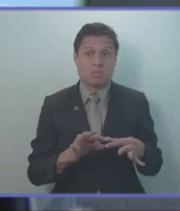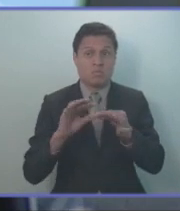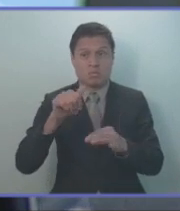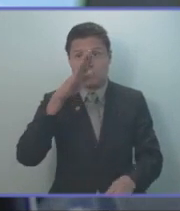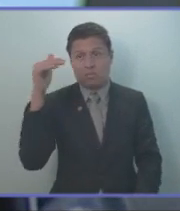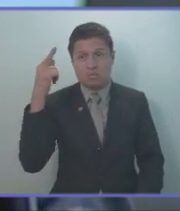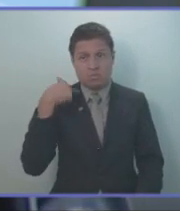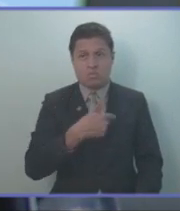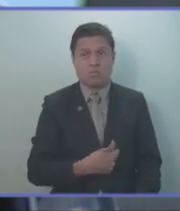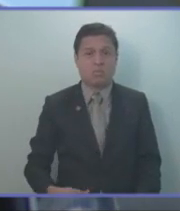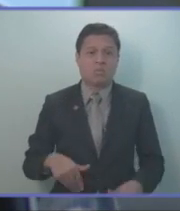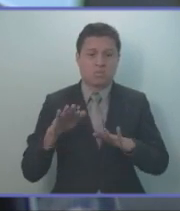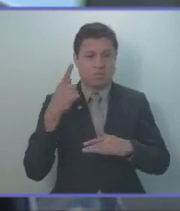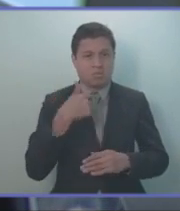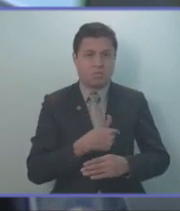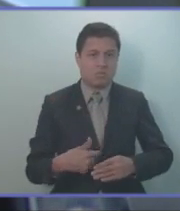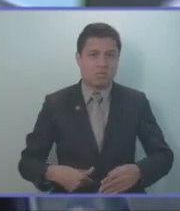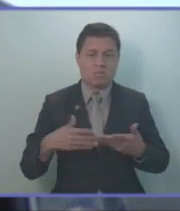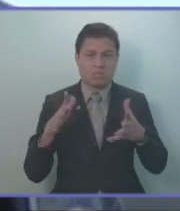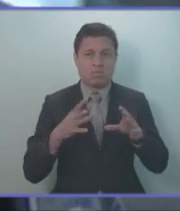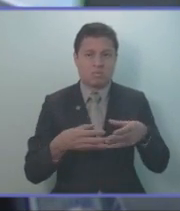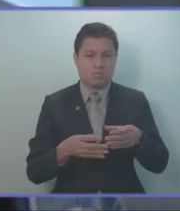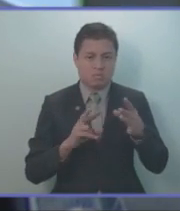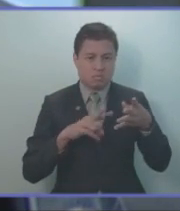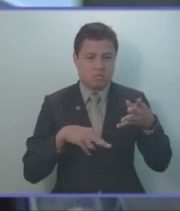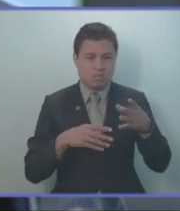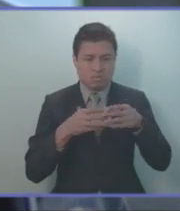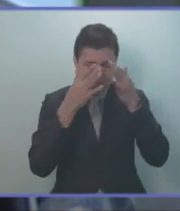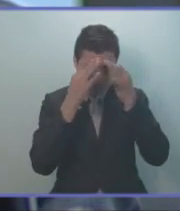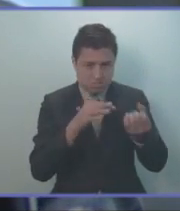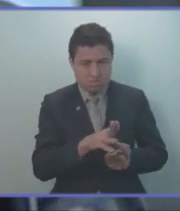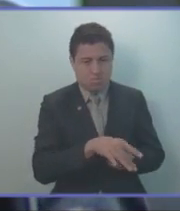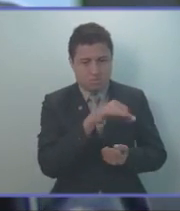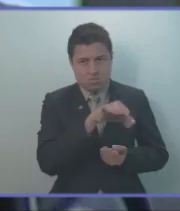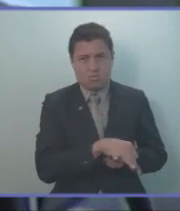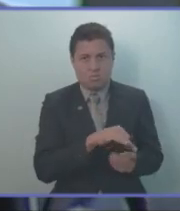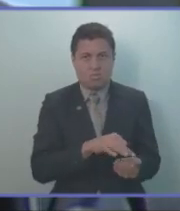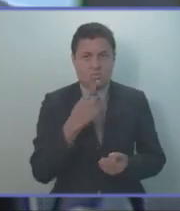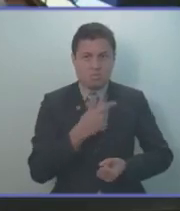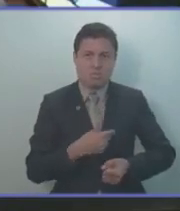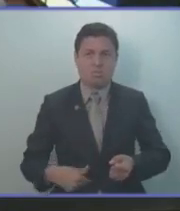Relaciones Exteriores, presidente. Leído el dictamen de archivo, presidente.